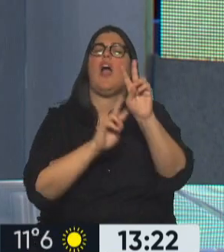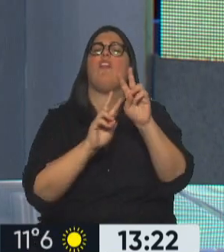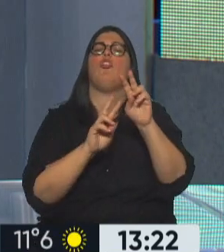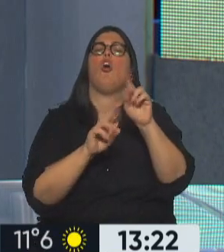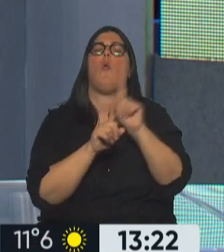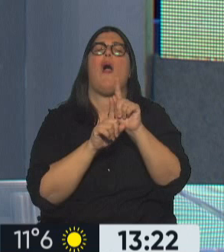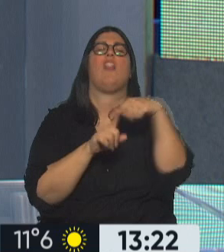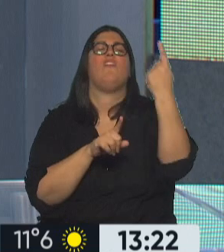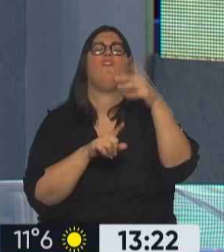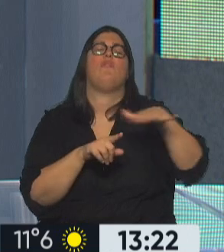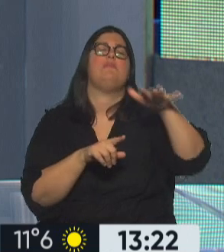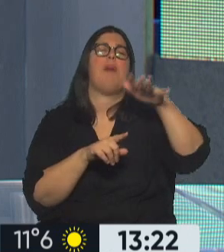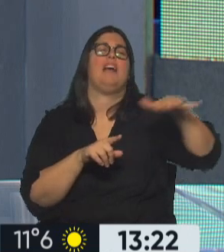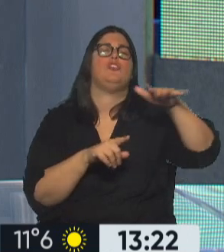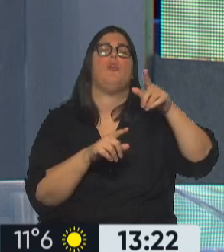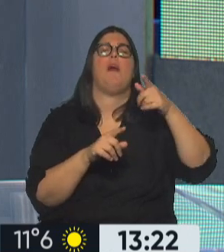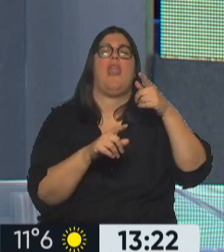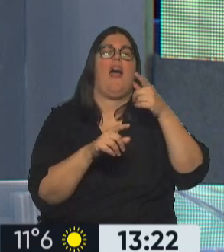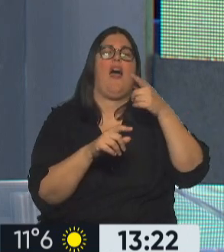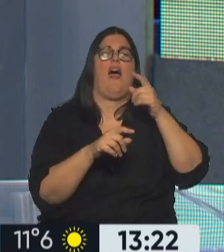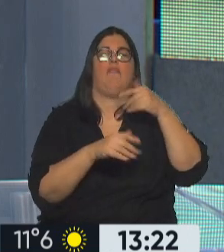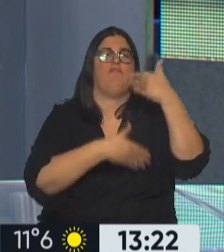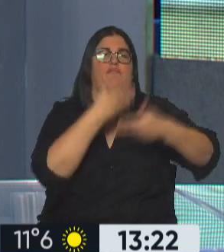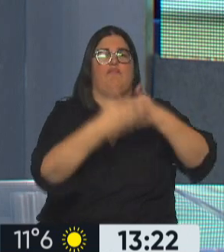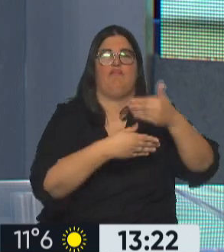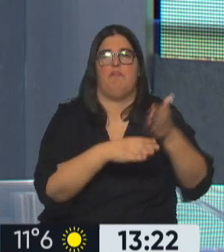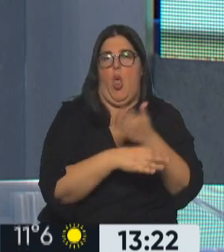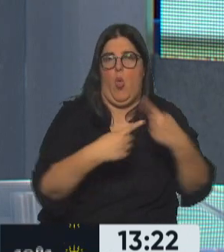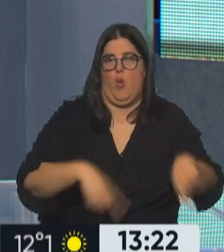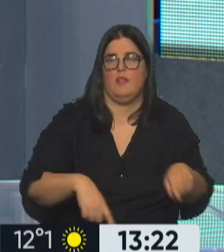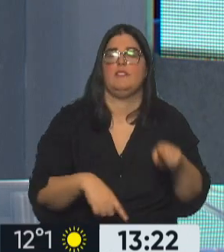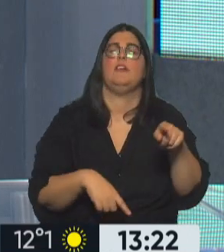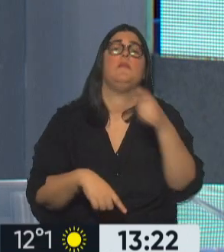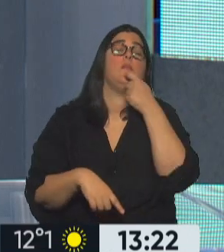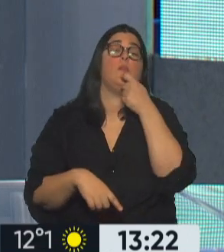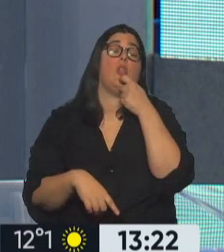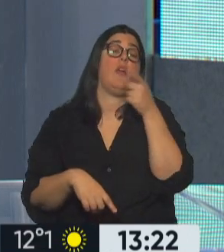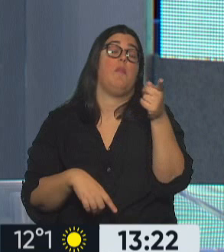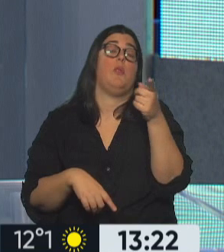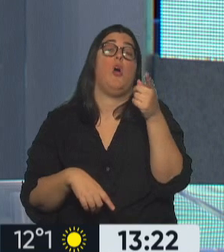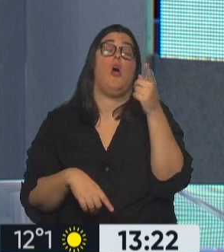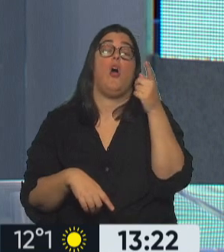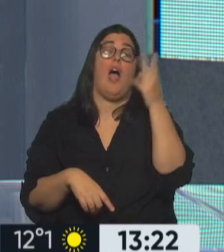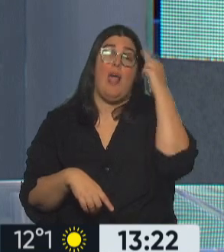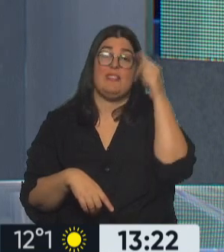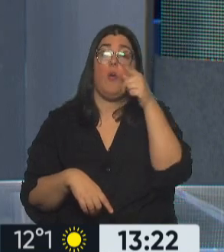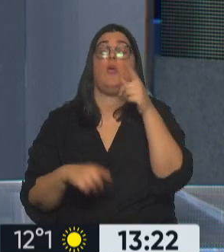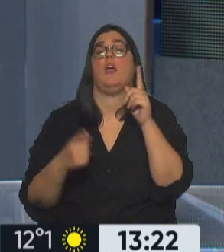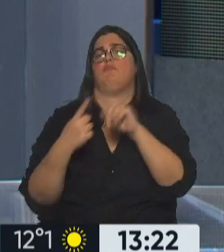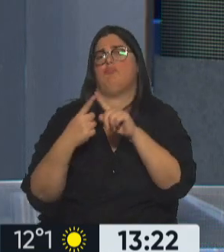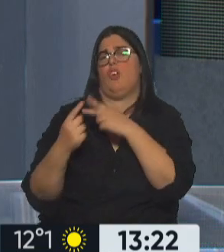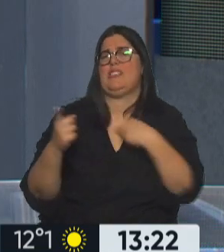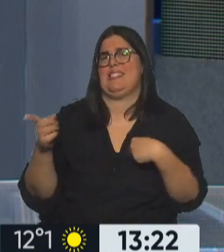de actuación. Para Arabia Saudita es muy importante tener un vínculo con China, que es el gran consumidor de energía del futuro. Estados Unidos hoy en